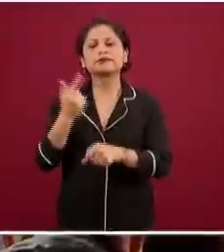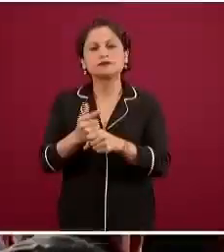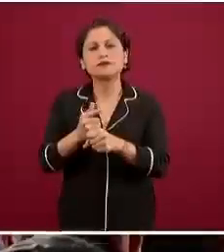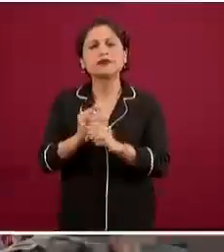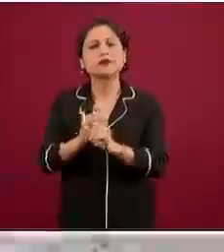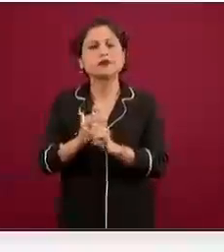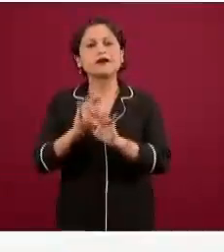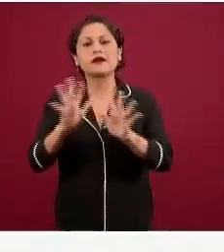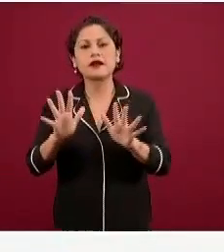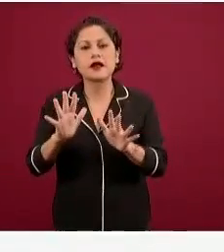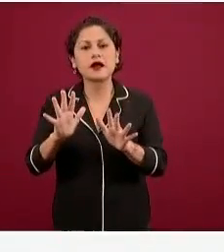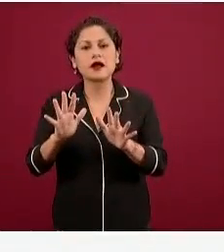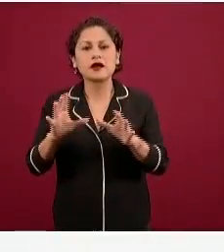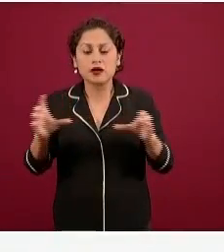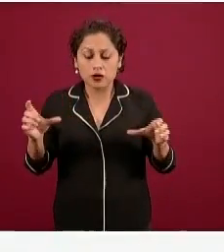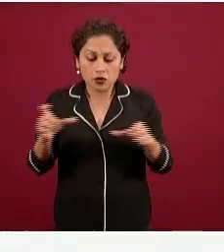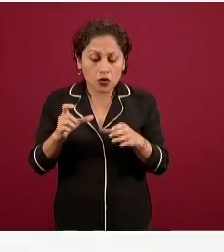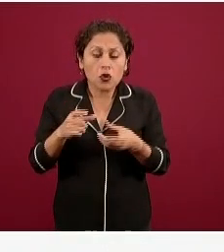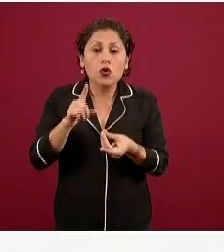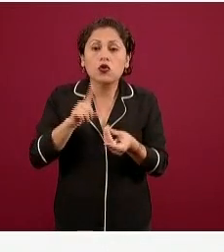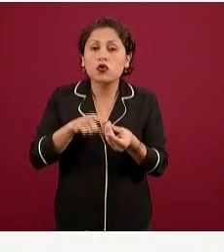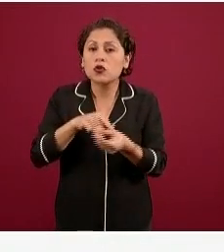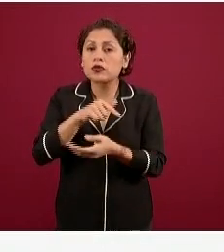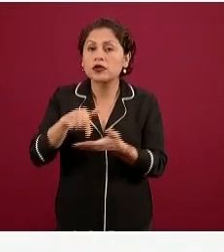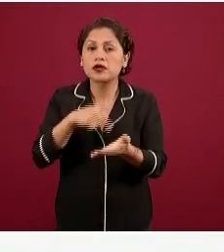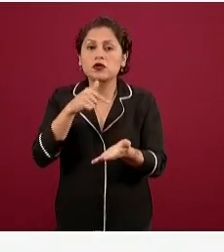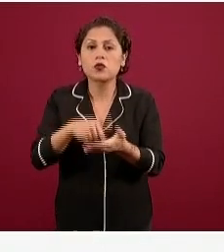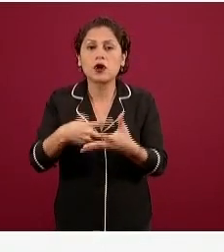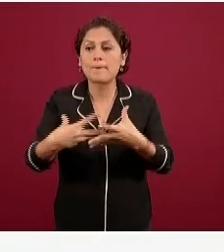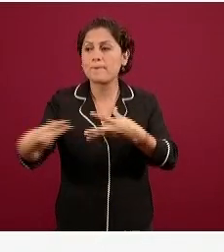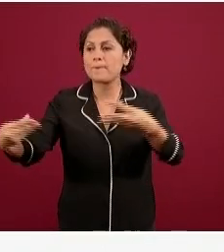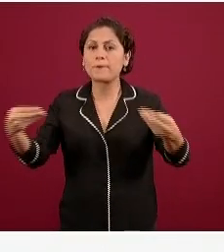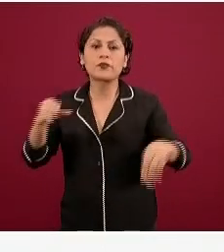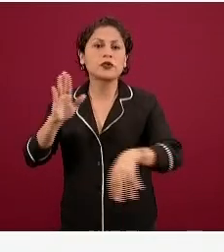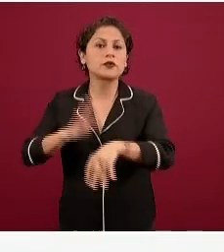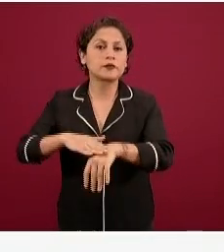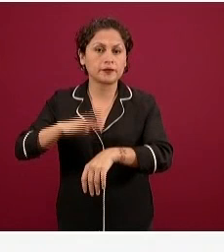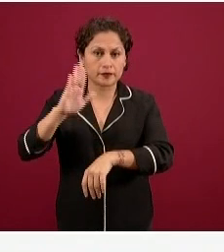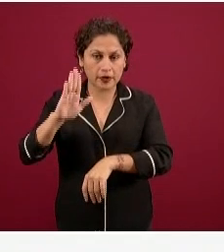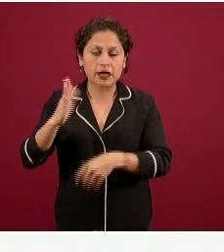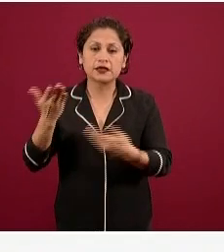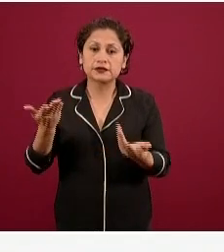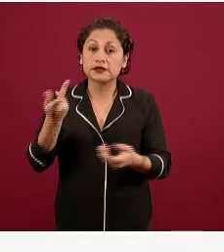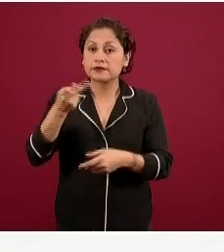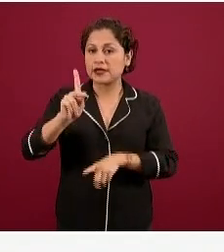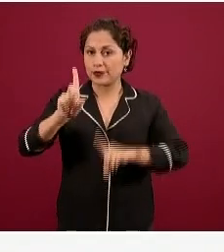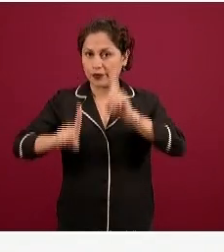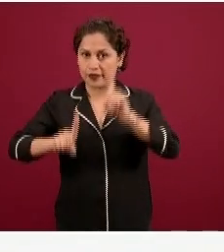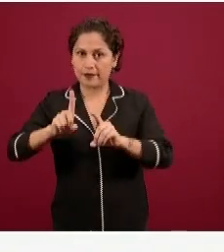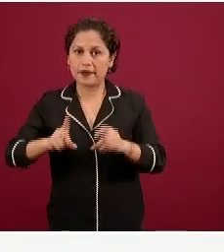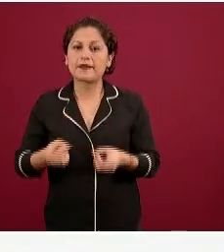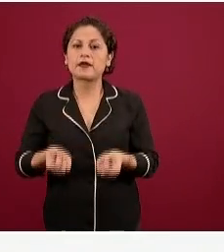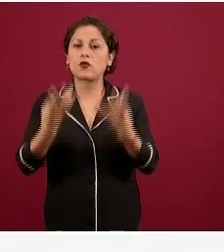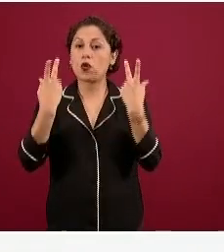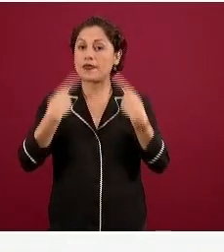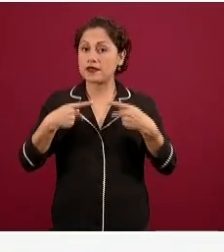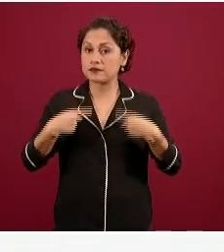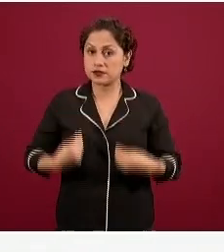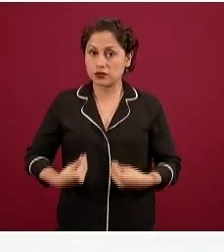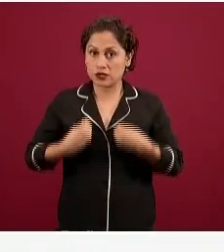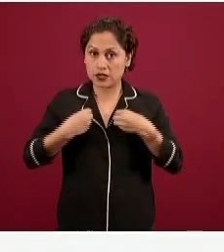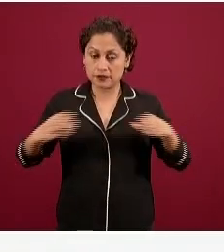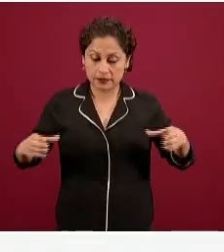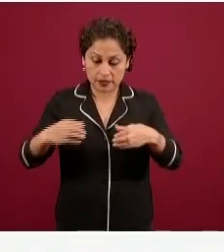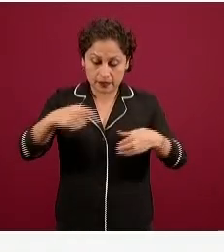concentrando también la transmisión y la dispersión de la enfermedad en función de la cantidad de población que hay